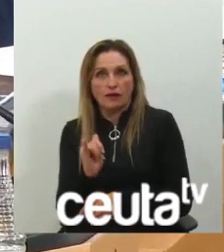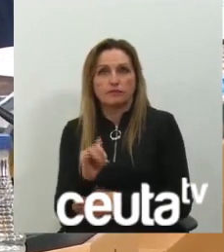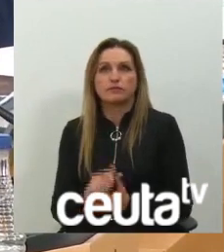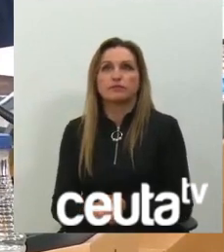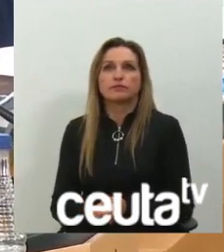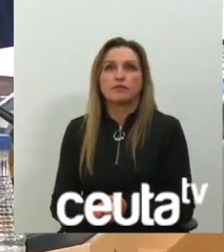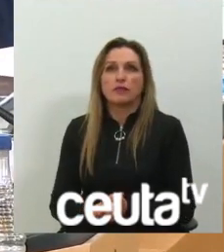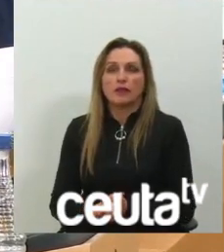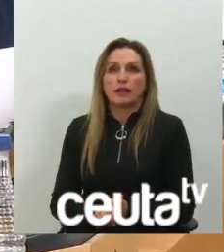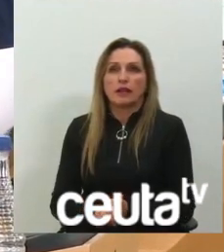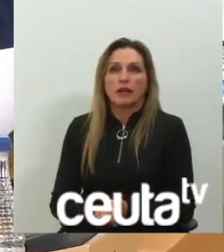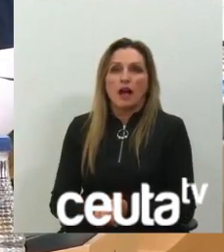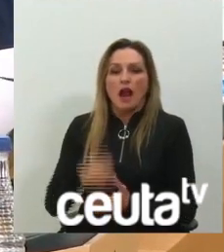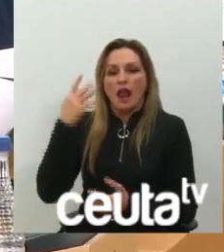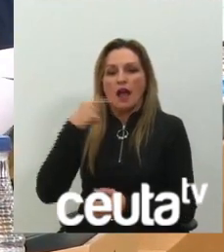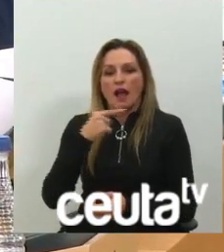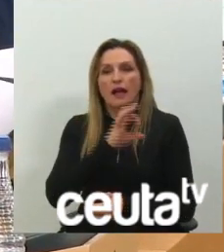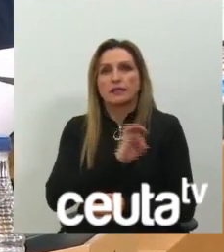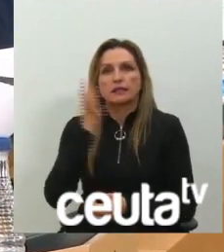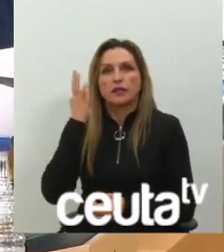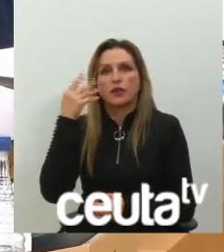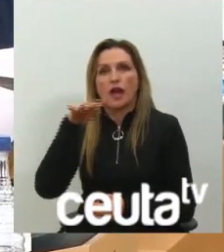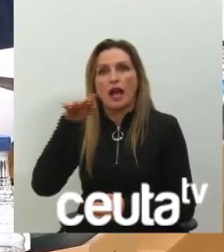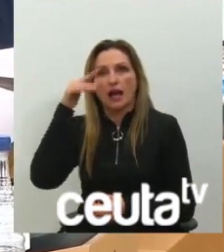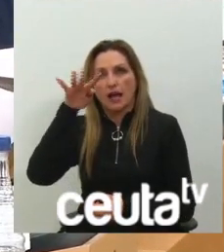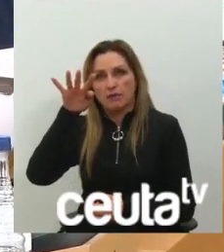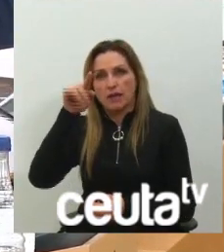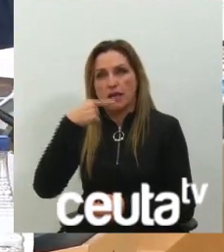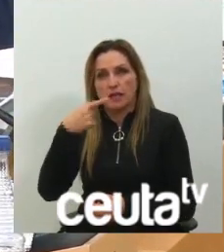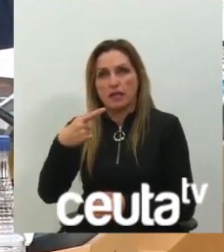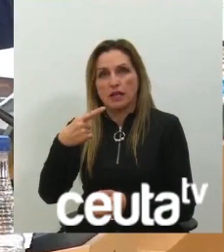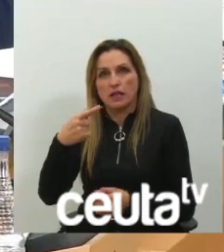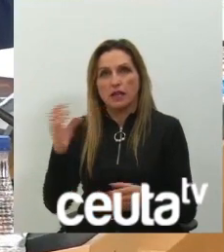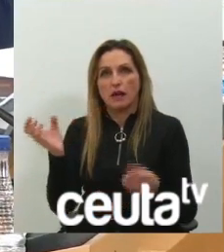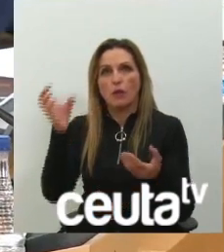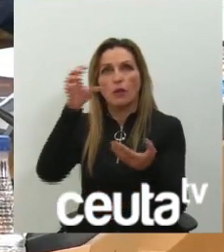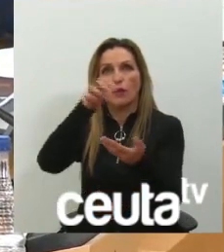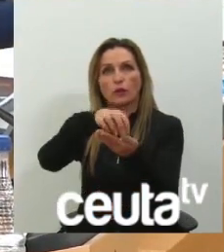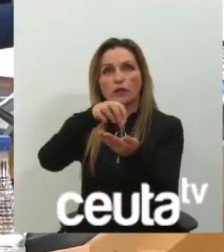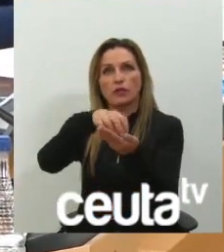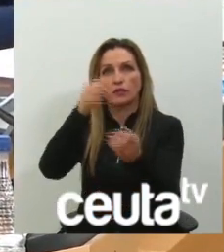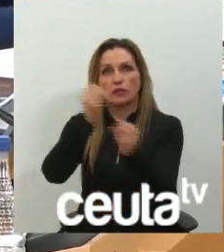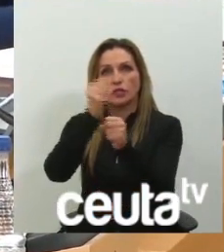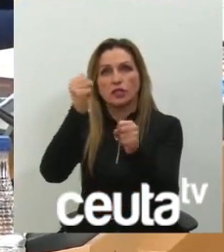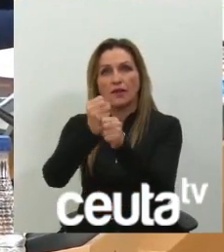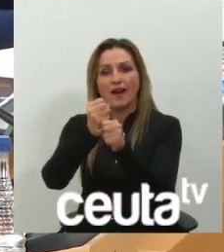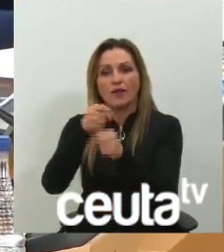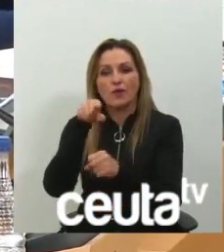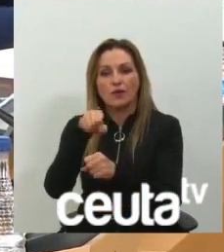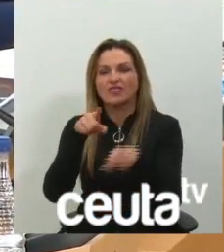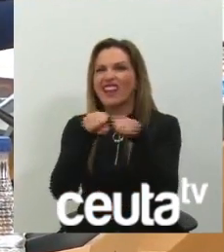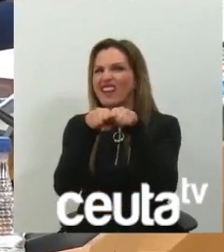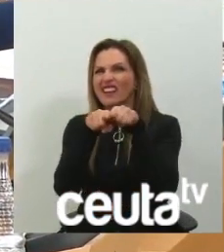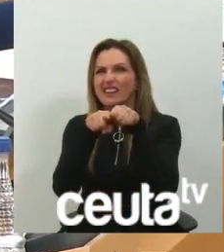dice la señora que quiero que queremos convertir a la ciudad en un centro de trabajo y crítica usted ha criticado